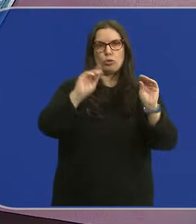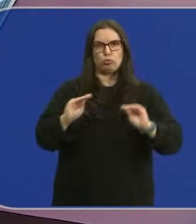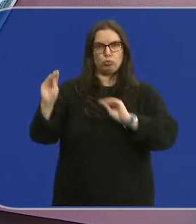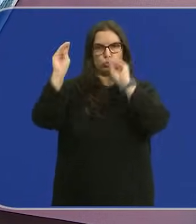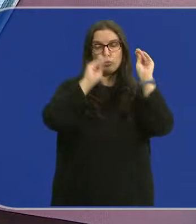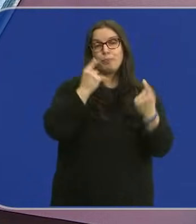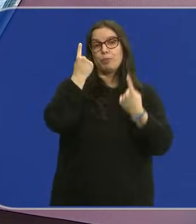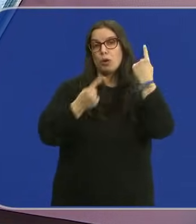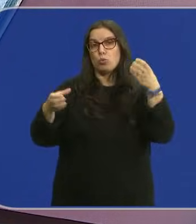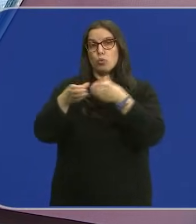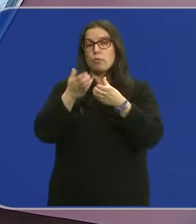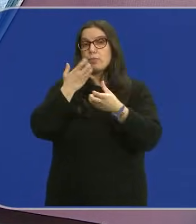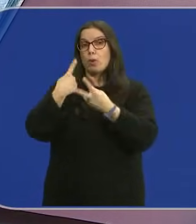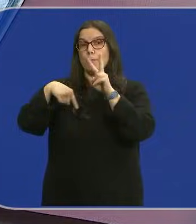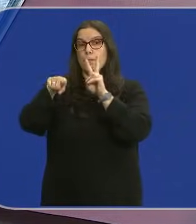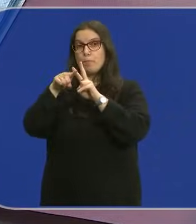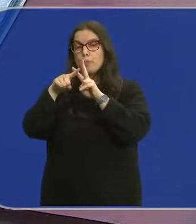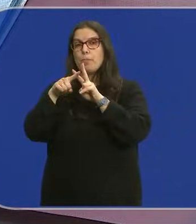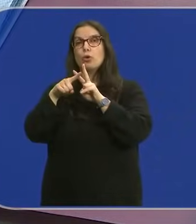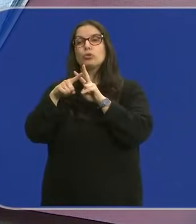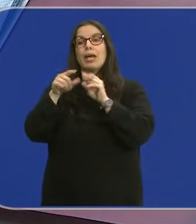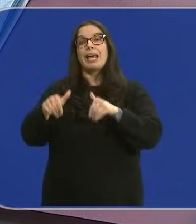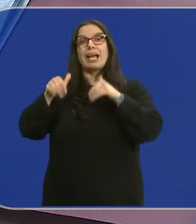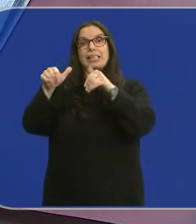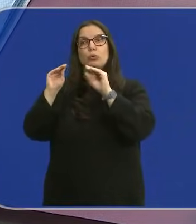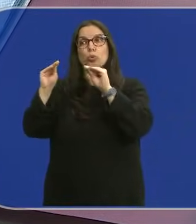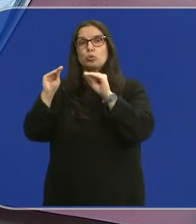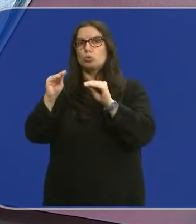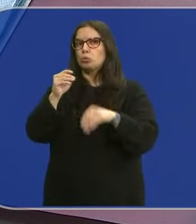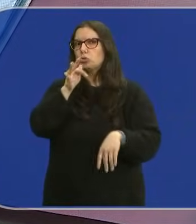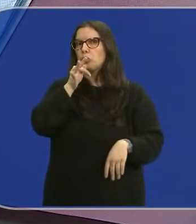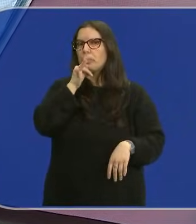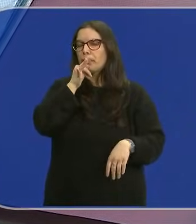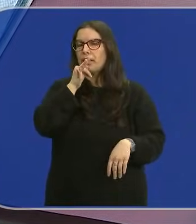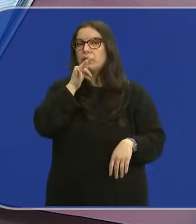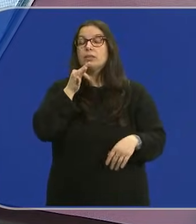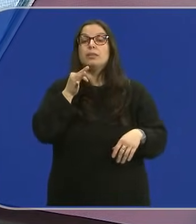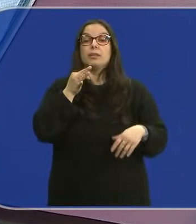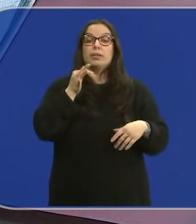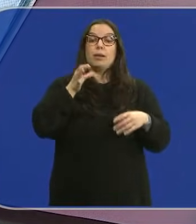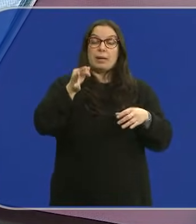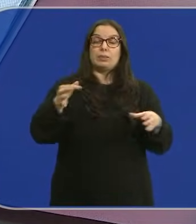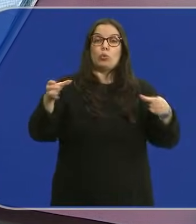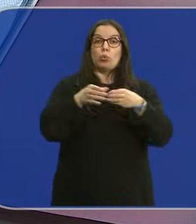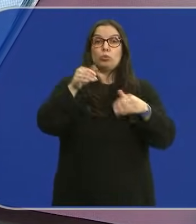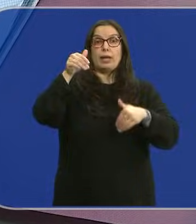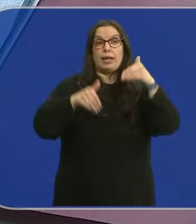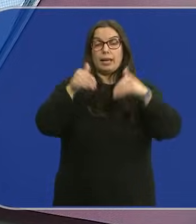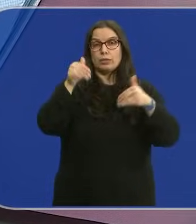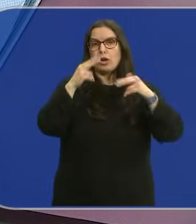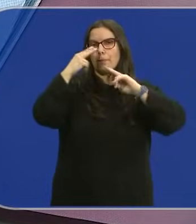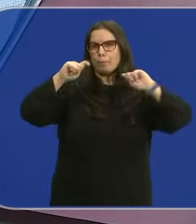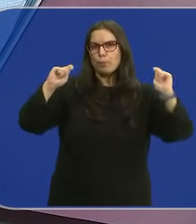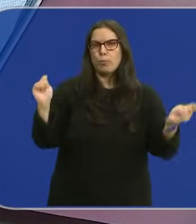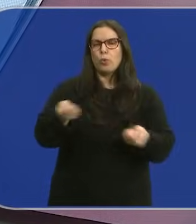Algunas formaciones como Vox aún no han comunicado los nombres de sus candidaturas. Todo esto ocurre mientras la Junta Electoral no ha